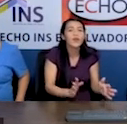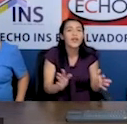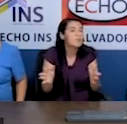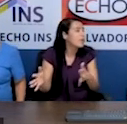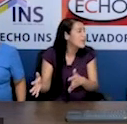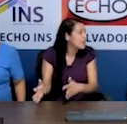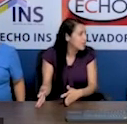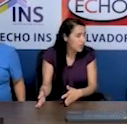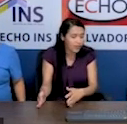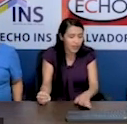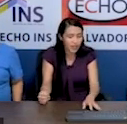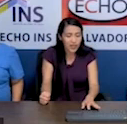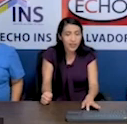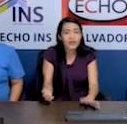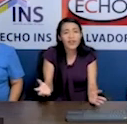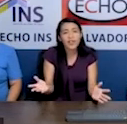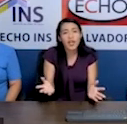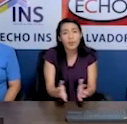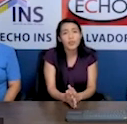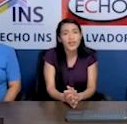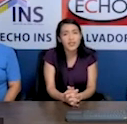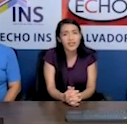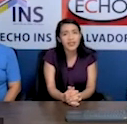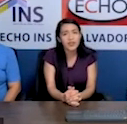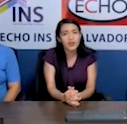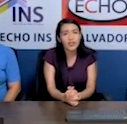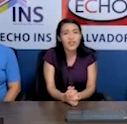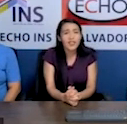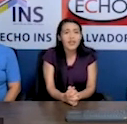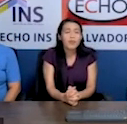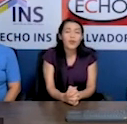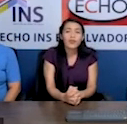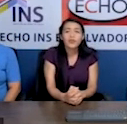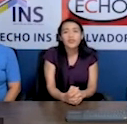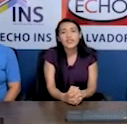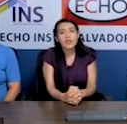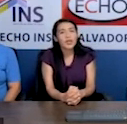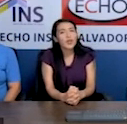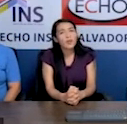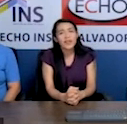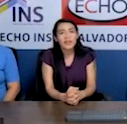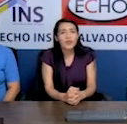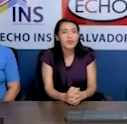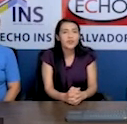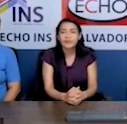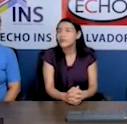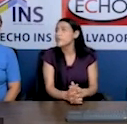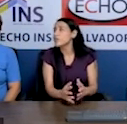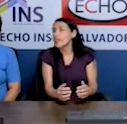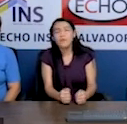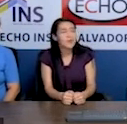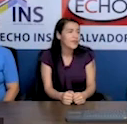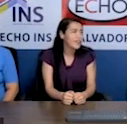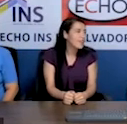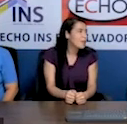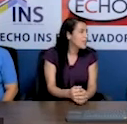y luego el plan de acción. ¿Qué barreras les pudiera citar yo? Que pues cuando nos dicen cuidados paliativos,